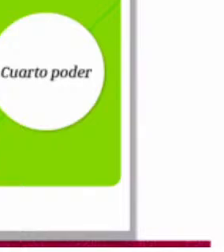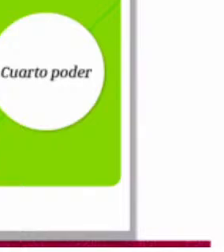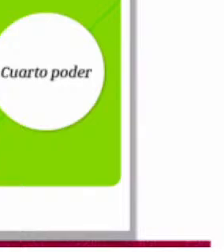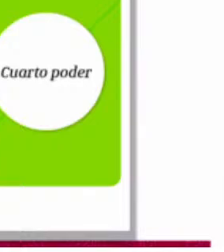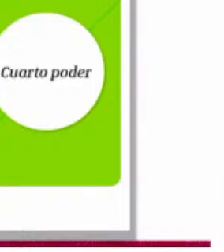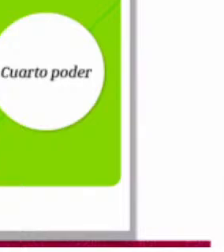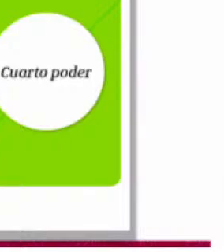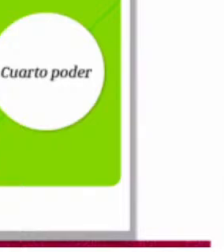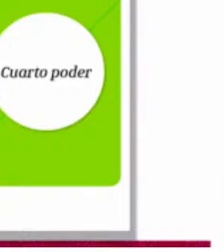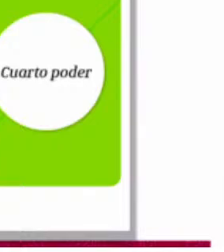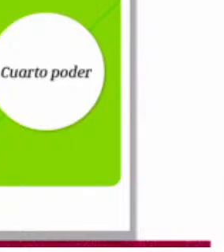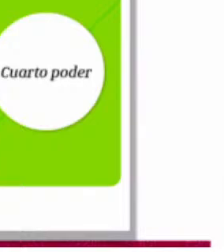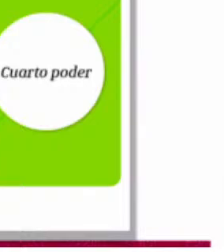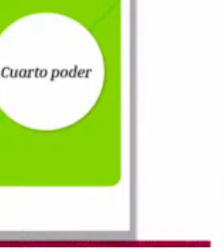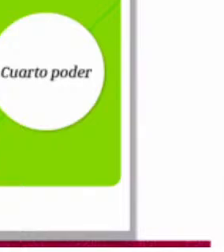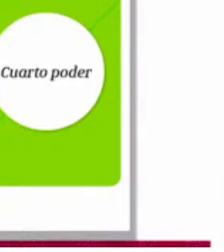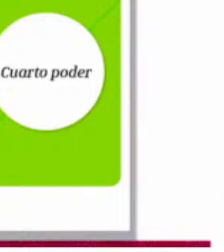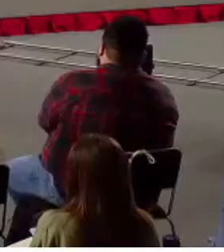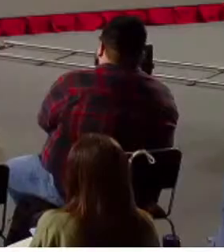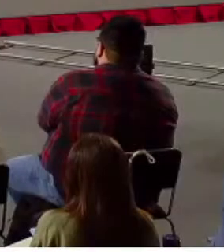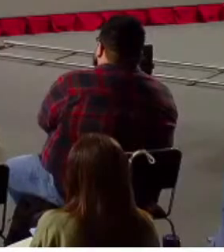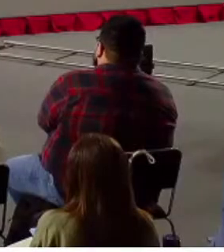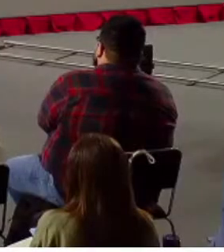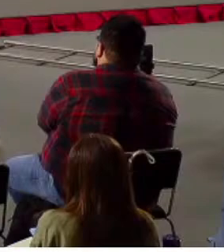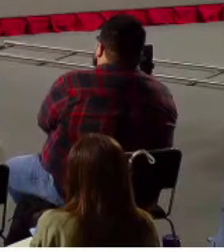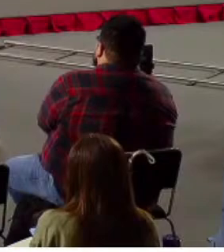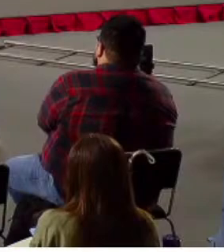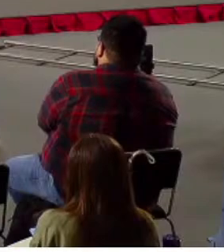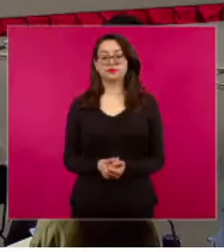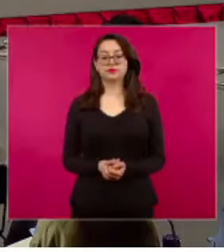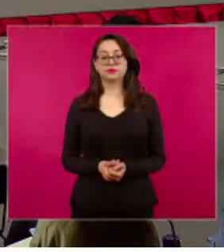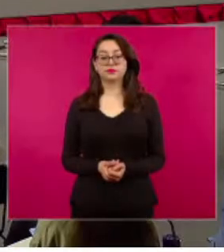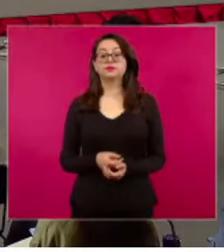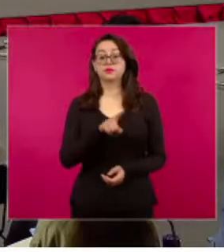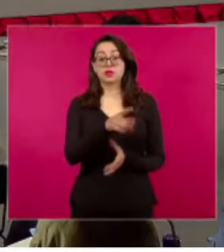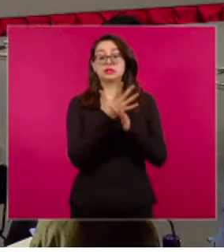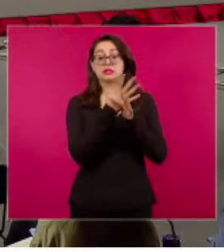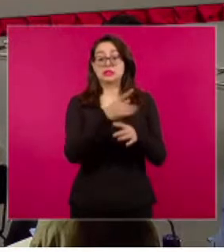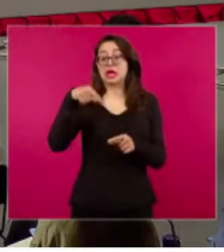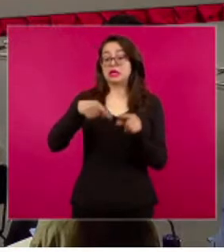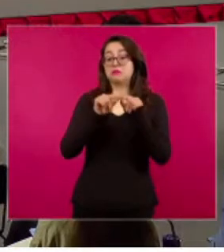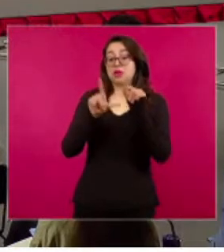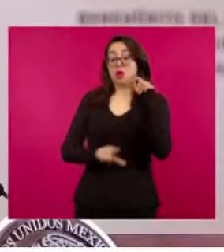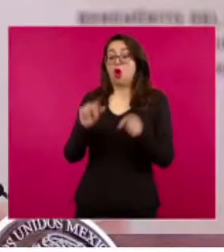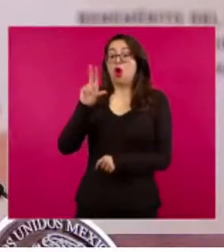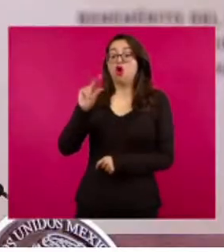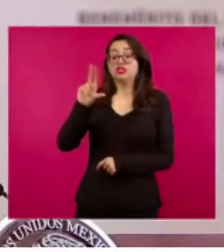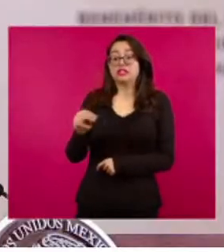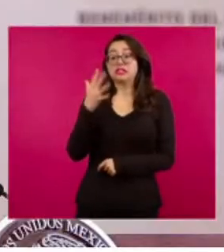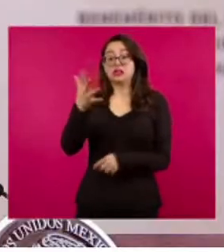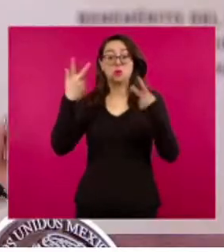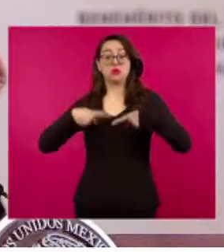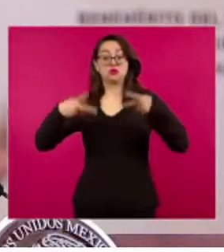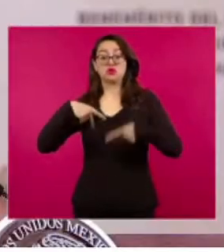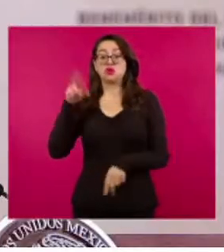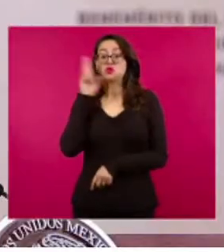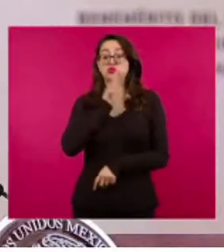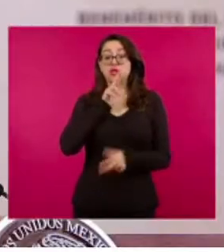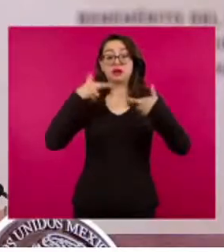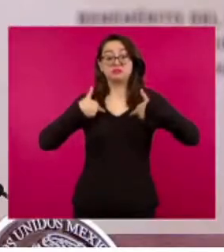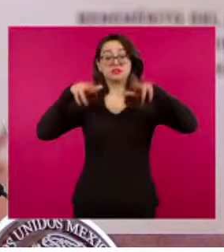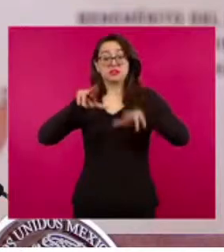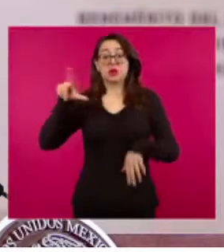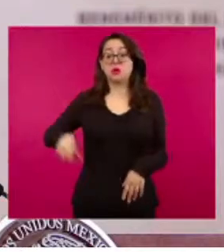meses, lo que llevó a un total de 85 representantes diplomáticos. Hay que decir, sí hay 85 representantes diplomáticos de Rusia en México, pero no